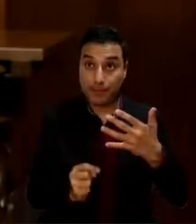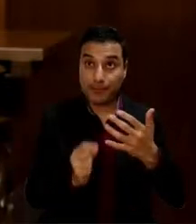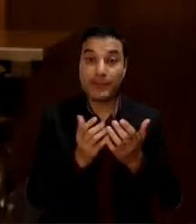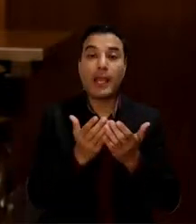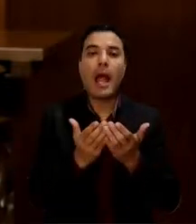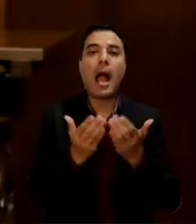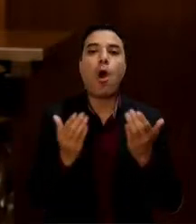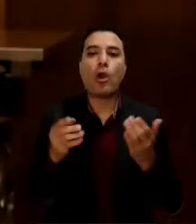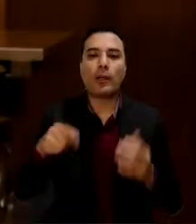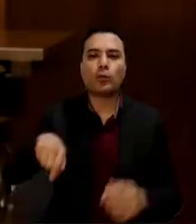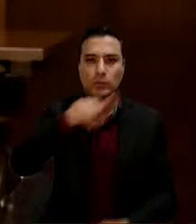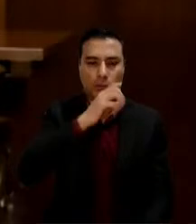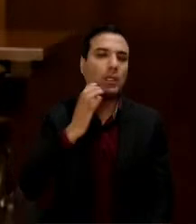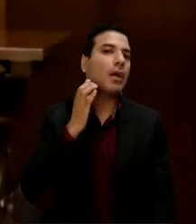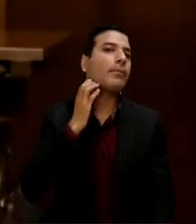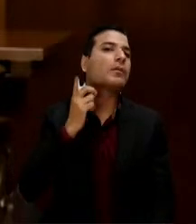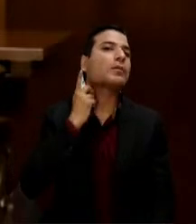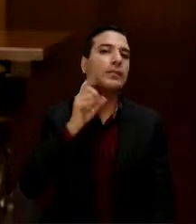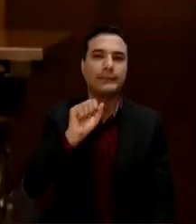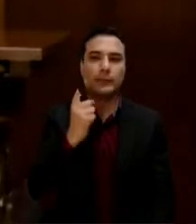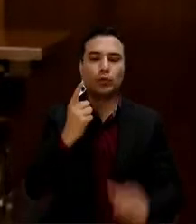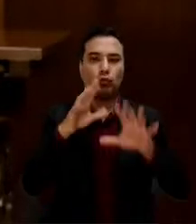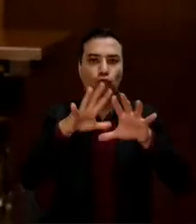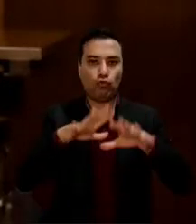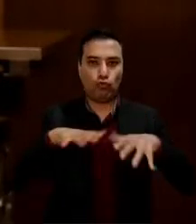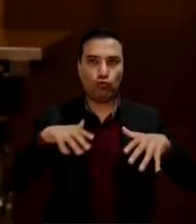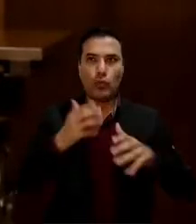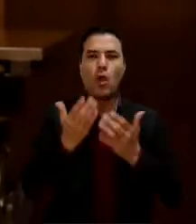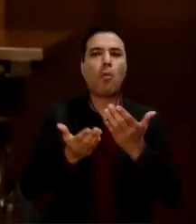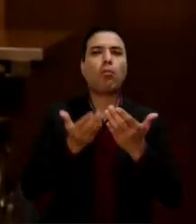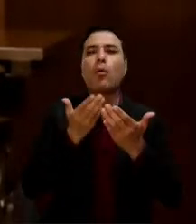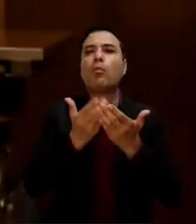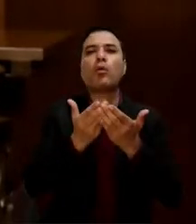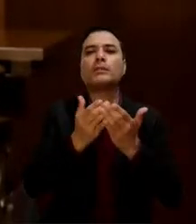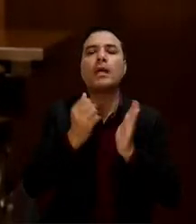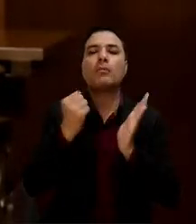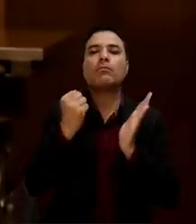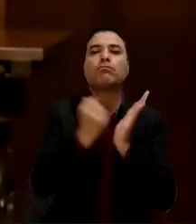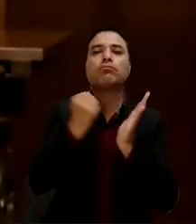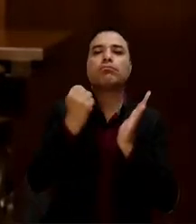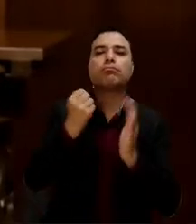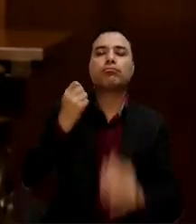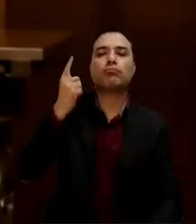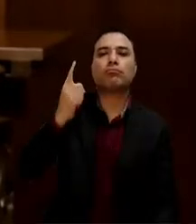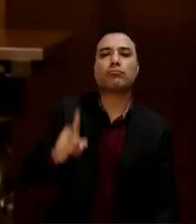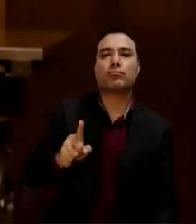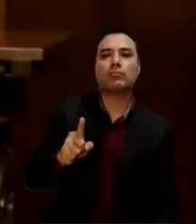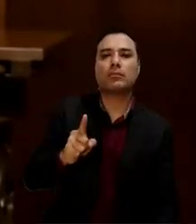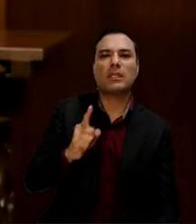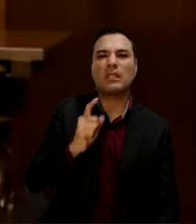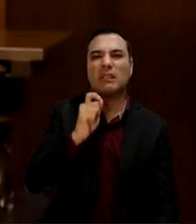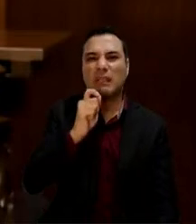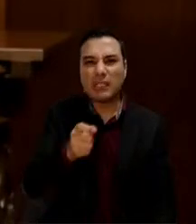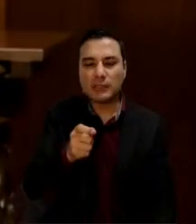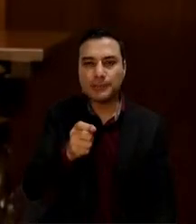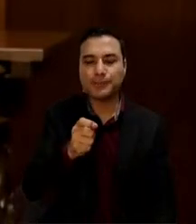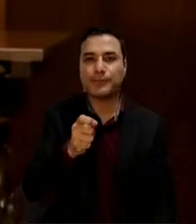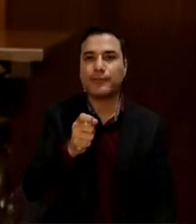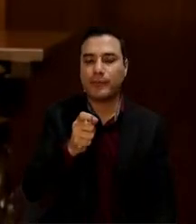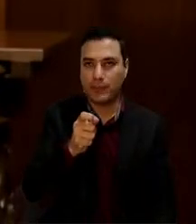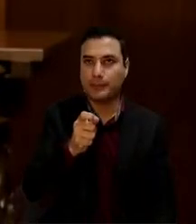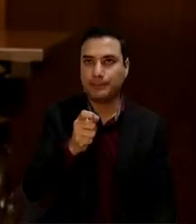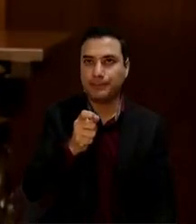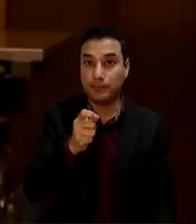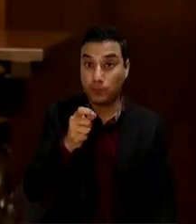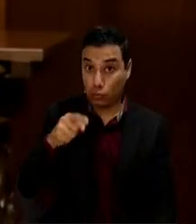honorable 61ª legislatura la siguiente iniciativa, con proyecto de decreto para que, tenerse por